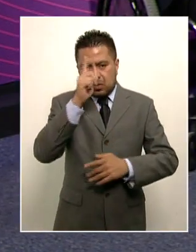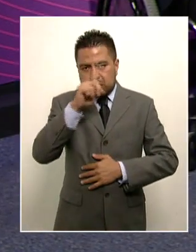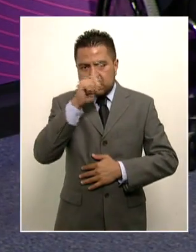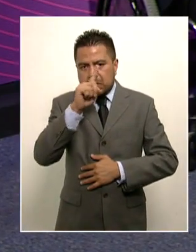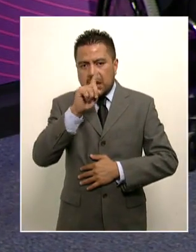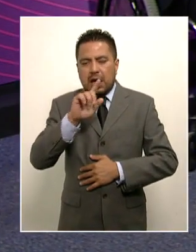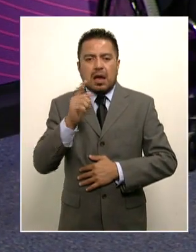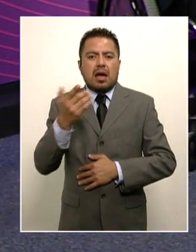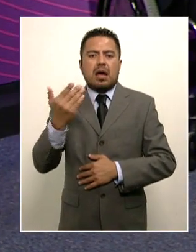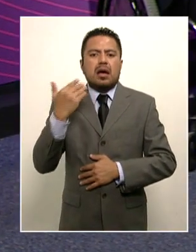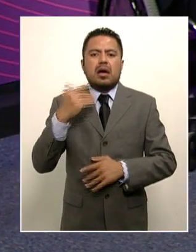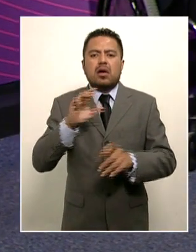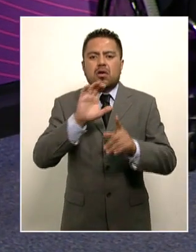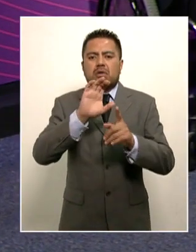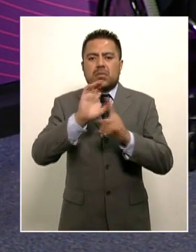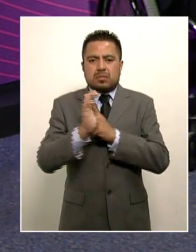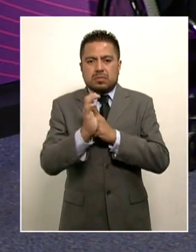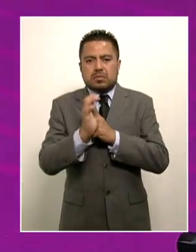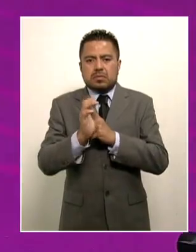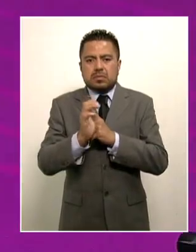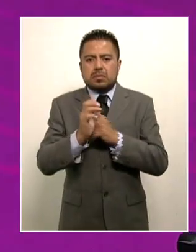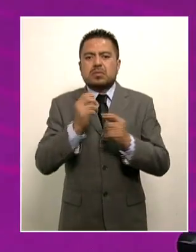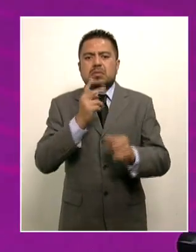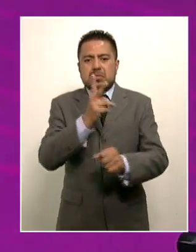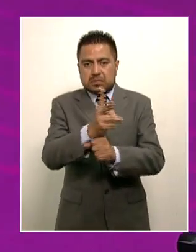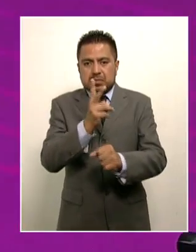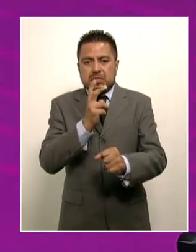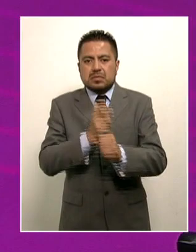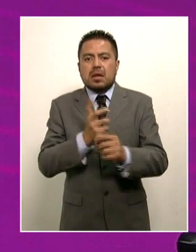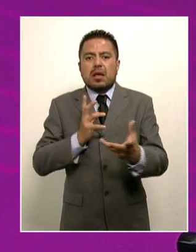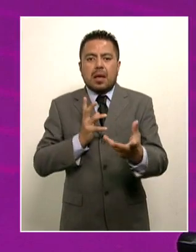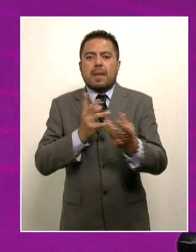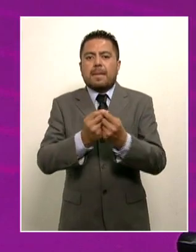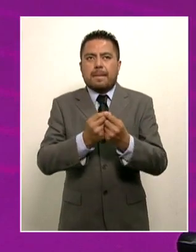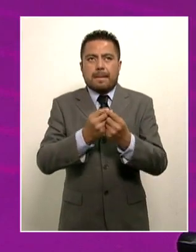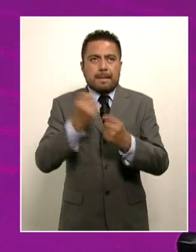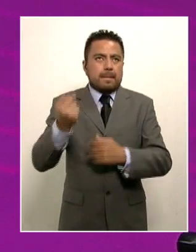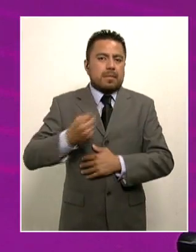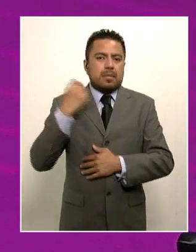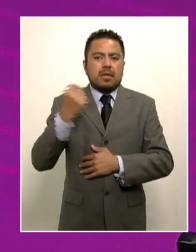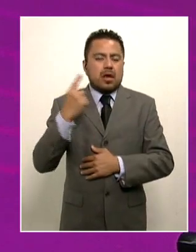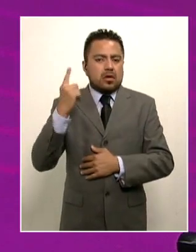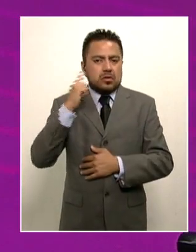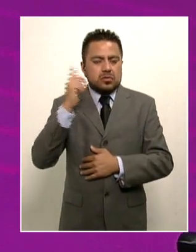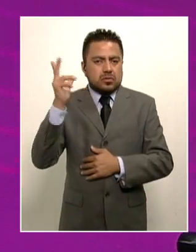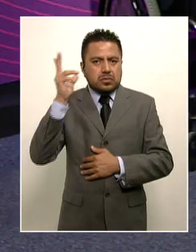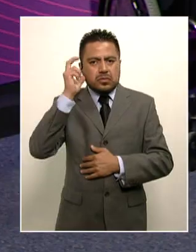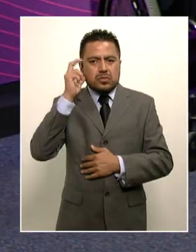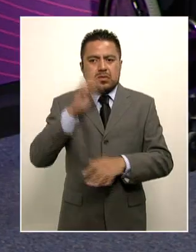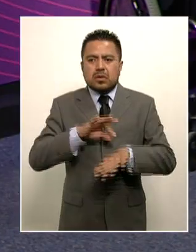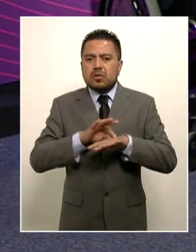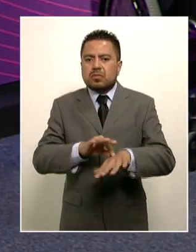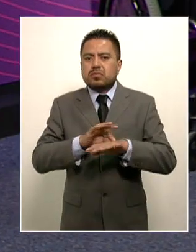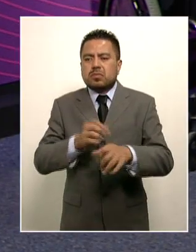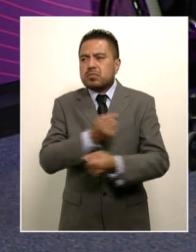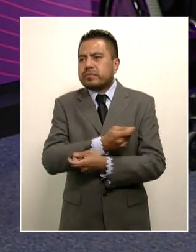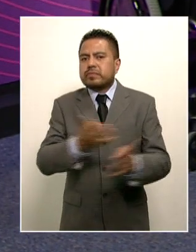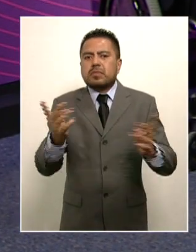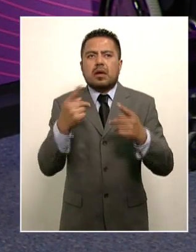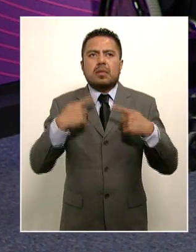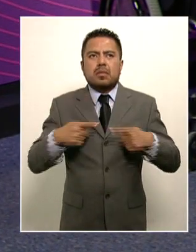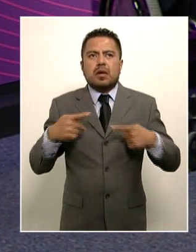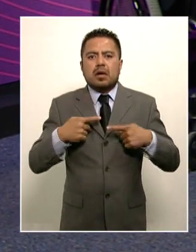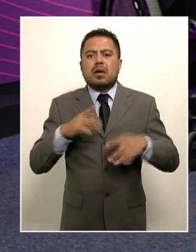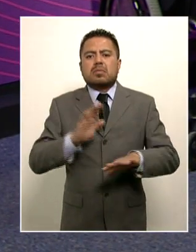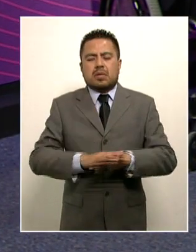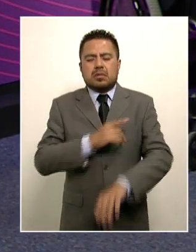consejero de la comisión y te invitamos a ser parte del panel que escucharía los testimonios de las muchas personas que fueron. Fue